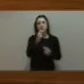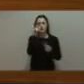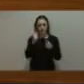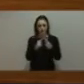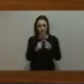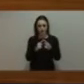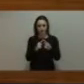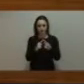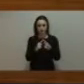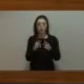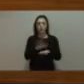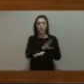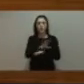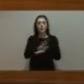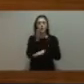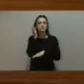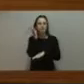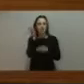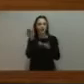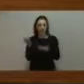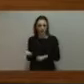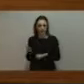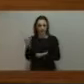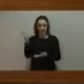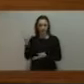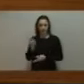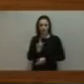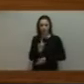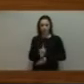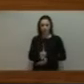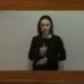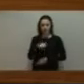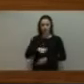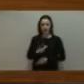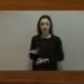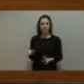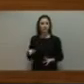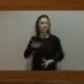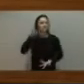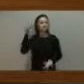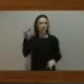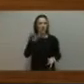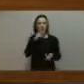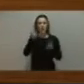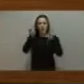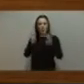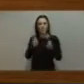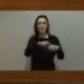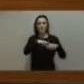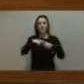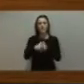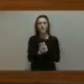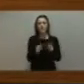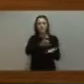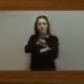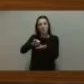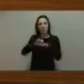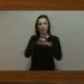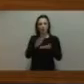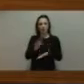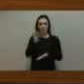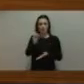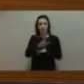que esta consejera venga sacando pecho a esta Junta General sobre la participación ciudadana que desde su